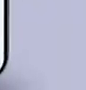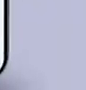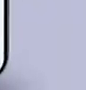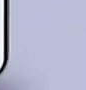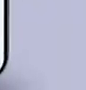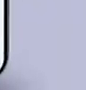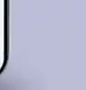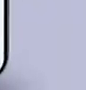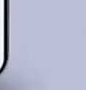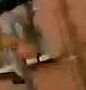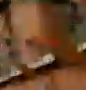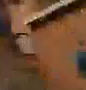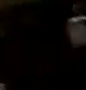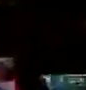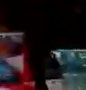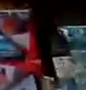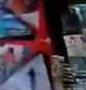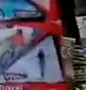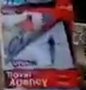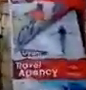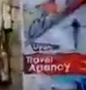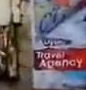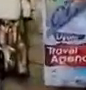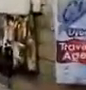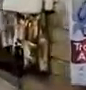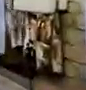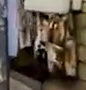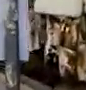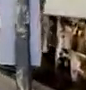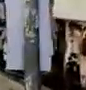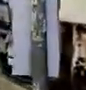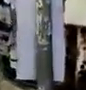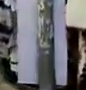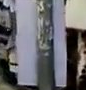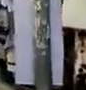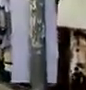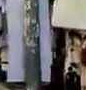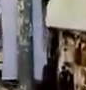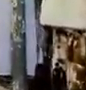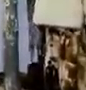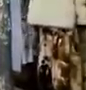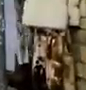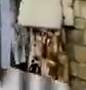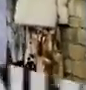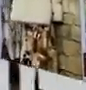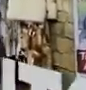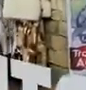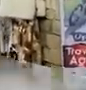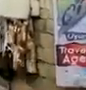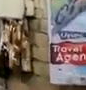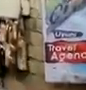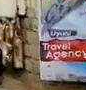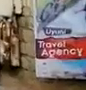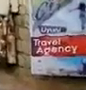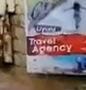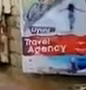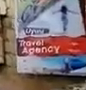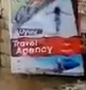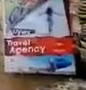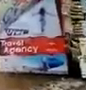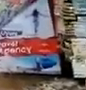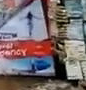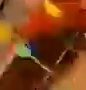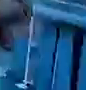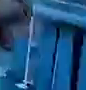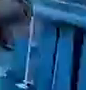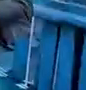asalto. Ya es bastante. No olvides que ya eres nuestro reportero al día. Envíanos tu video y en un minuto cuéntanos lo